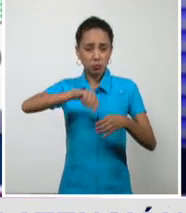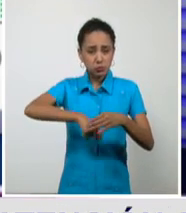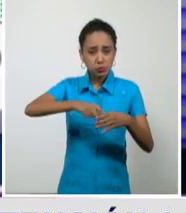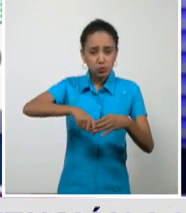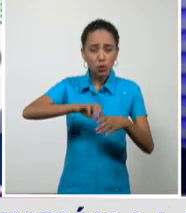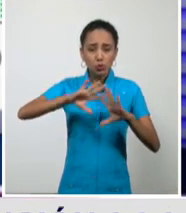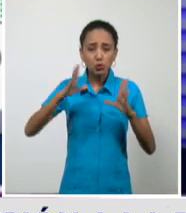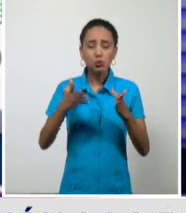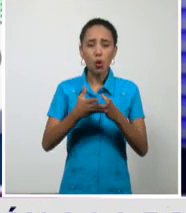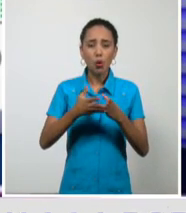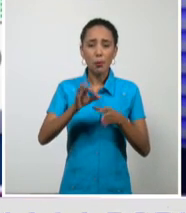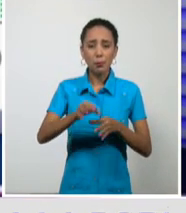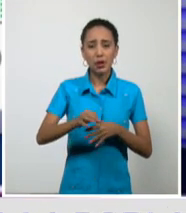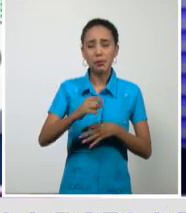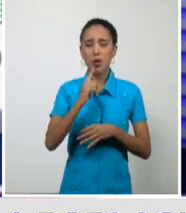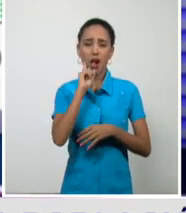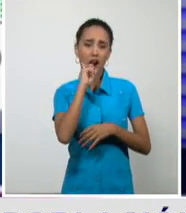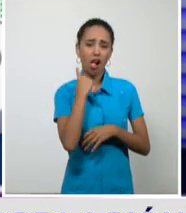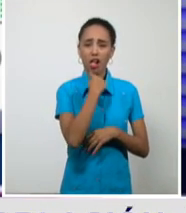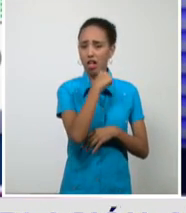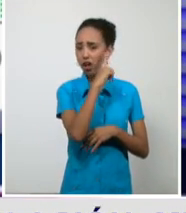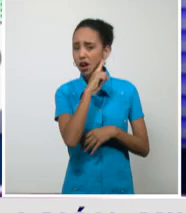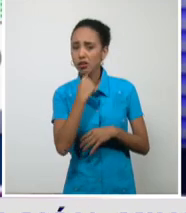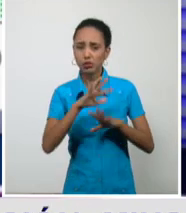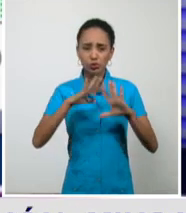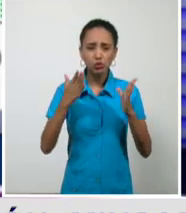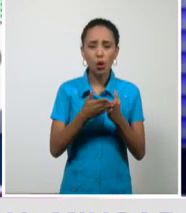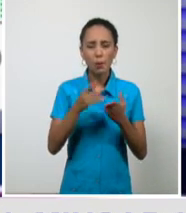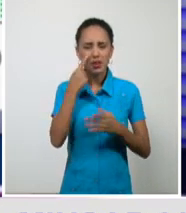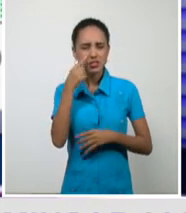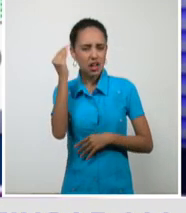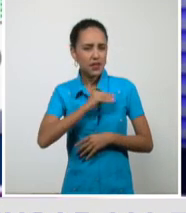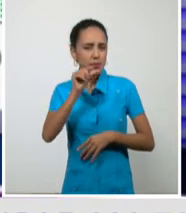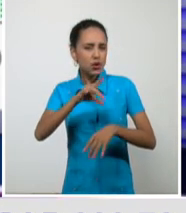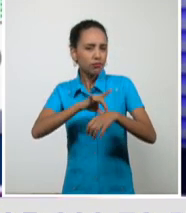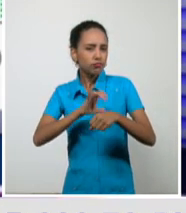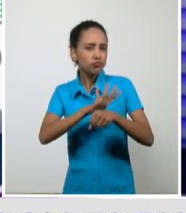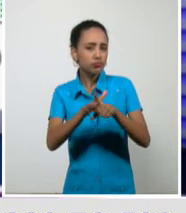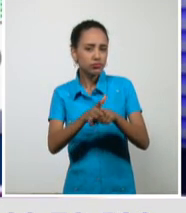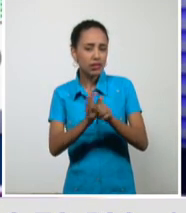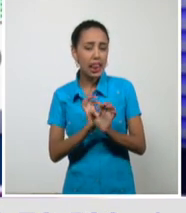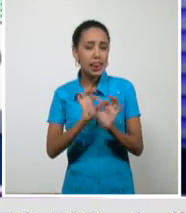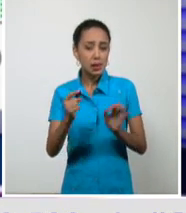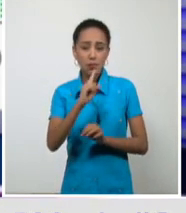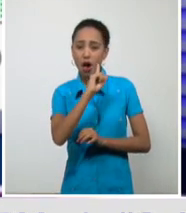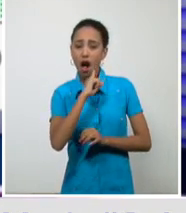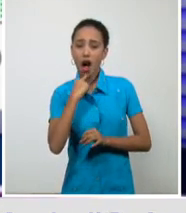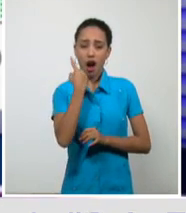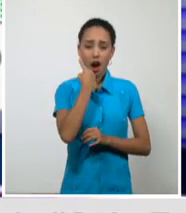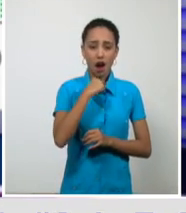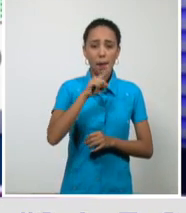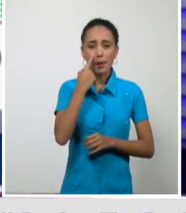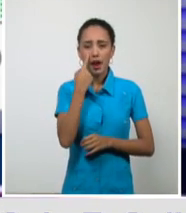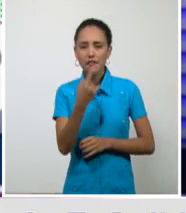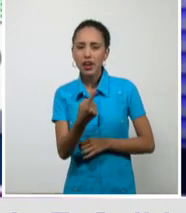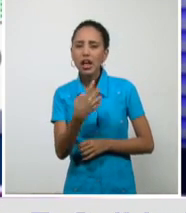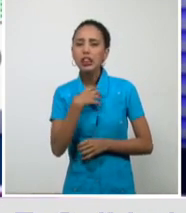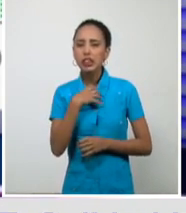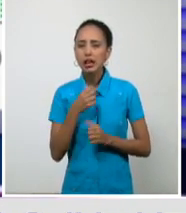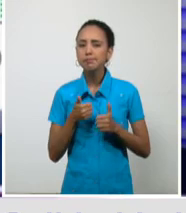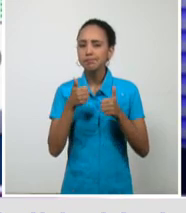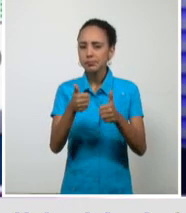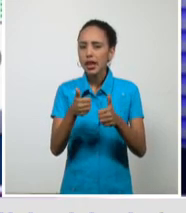los sospechosos, de los pacientes para detectar si tienen o no el COVID-19, o sea, la irradiación es un método de